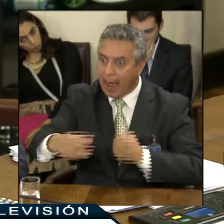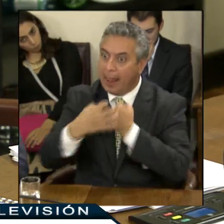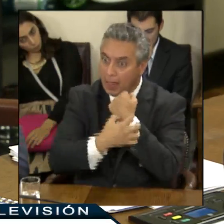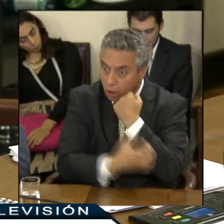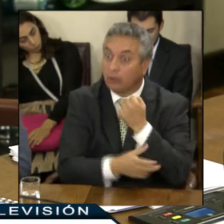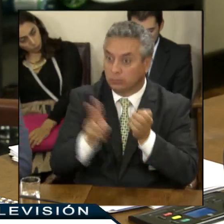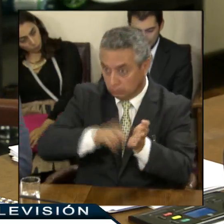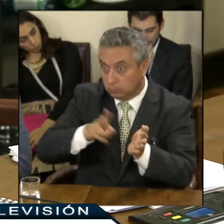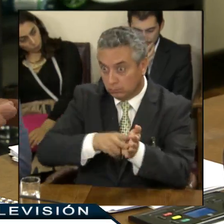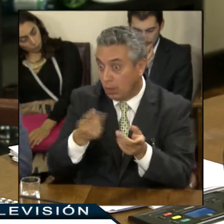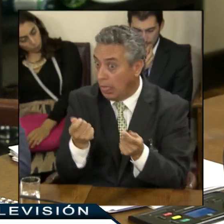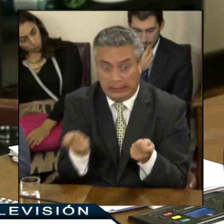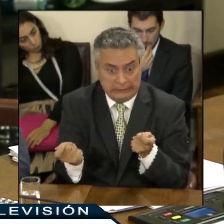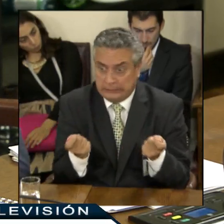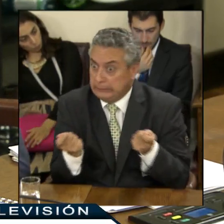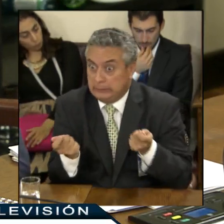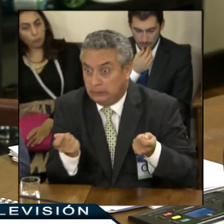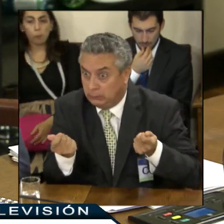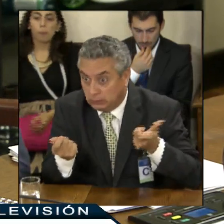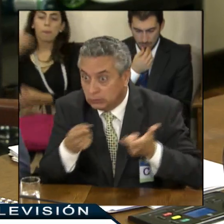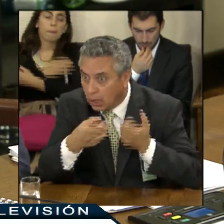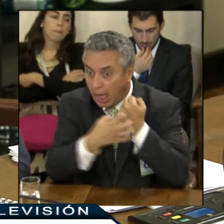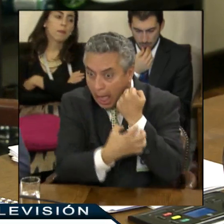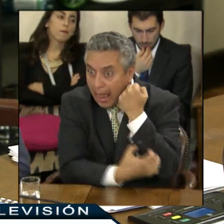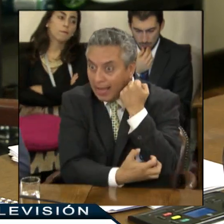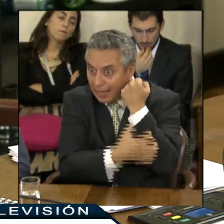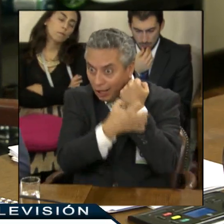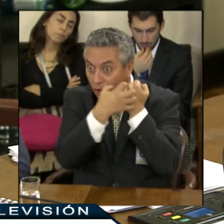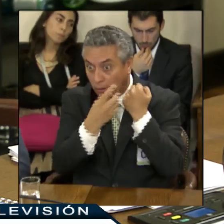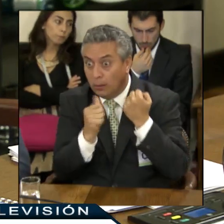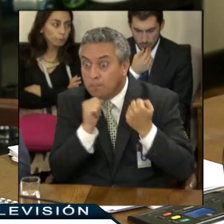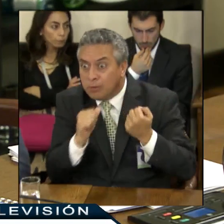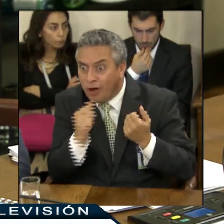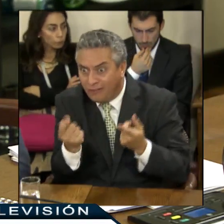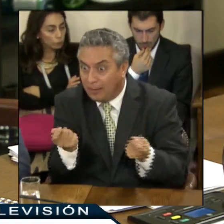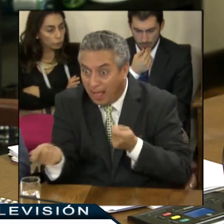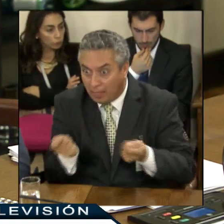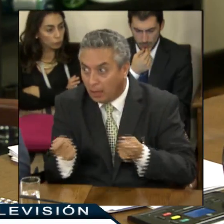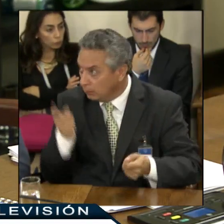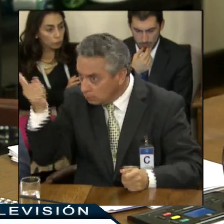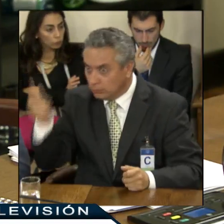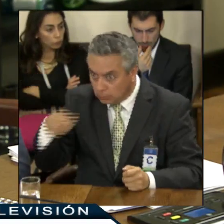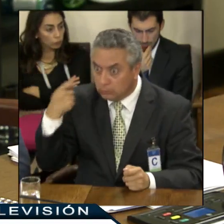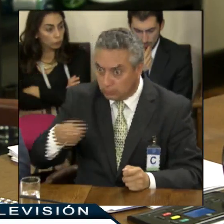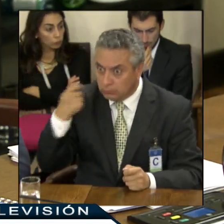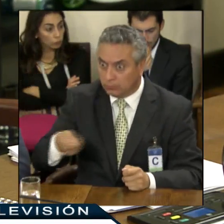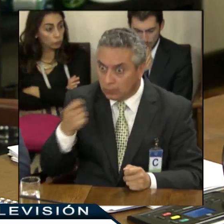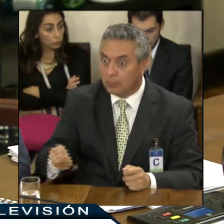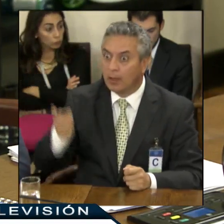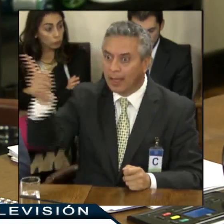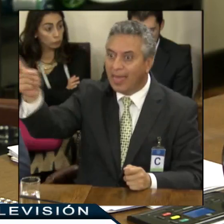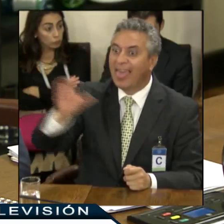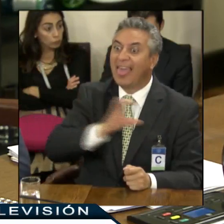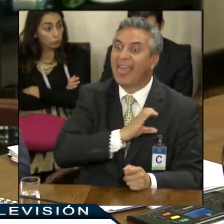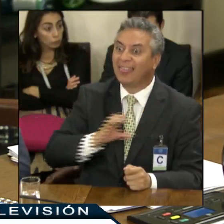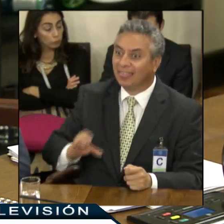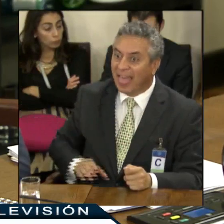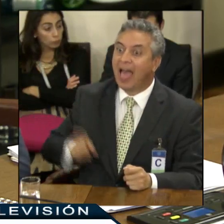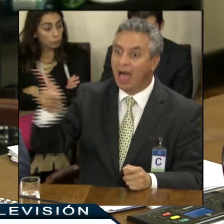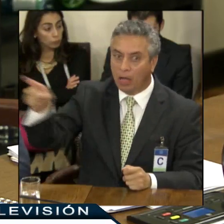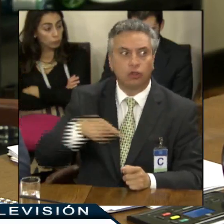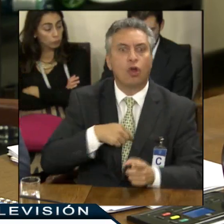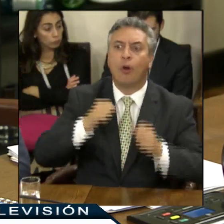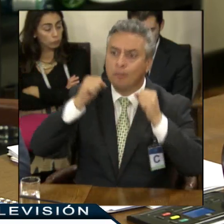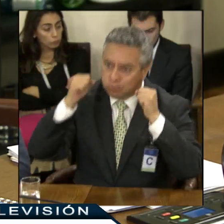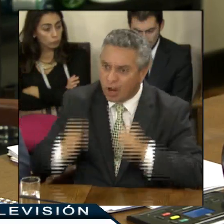efectivamente no le van a alcanzar las Lucas para hacer aquello pero sin embargo si hacemos un ejercicio de de mano del Estado Creo yo que lo podemos